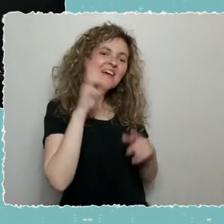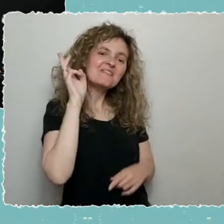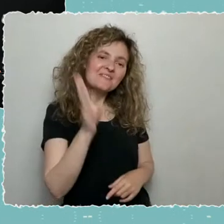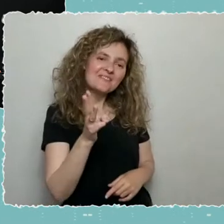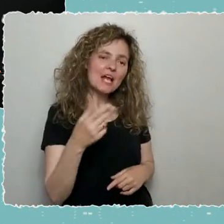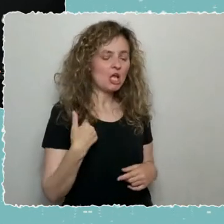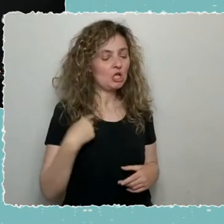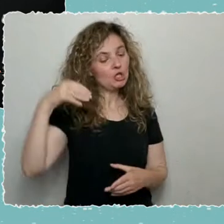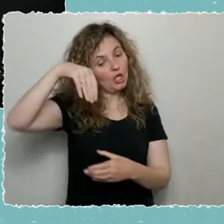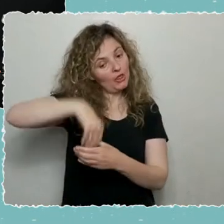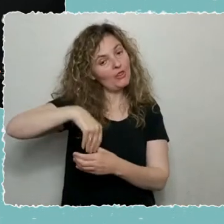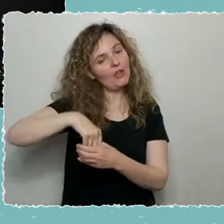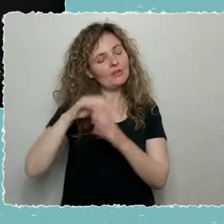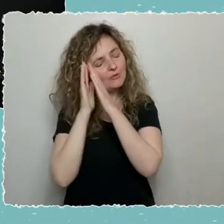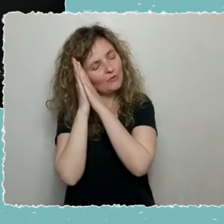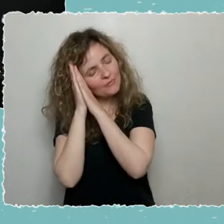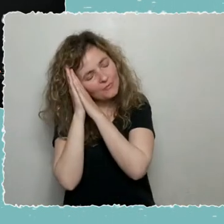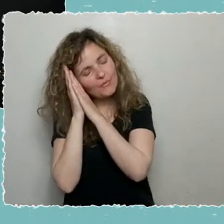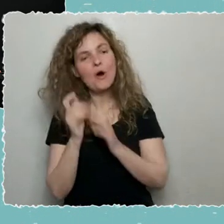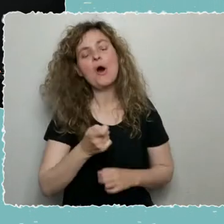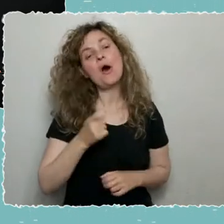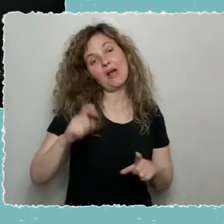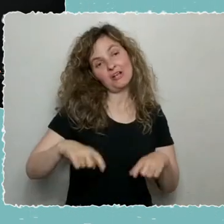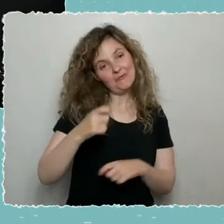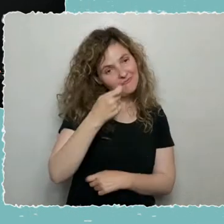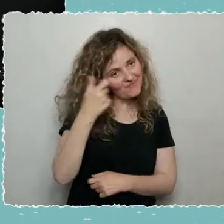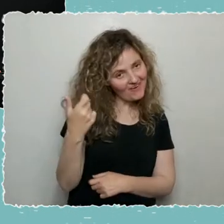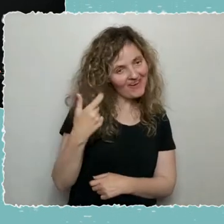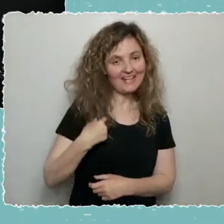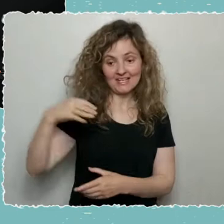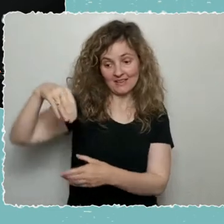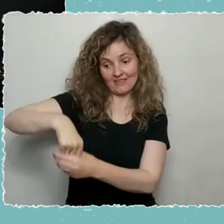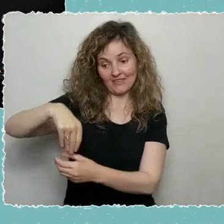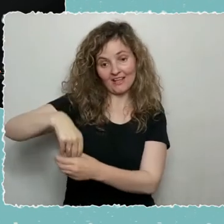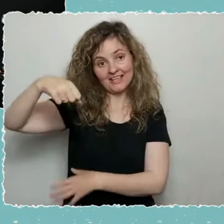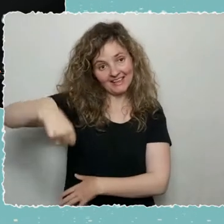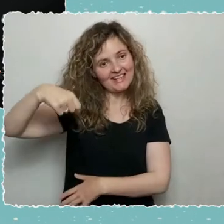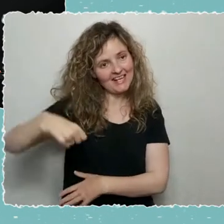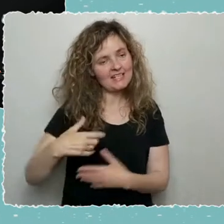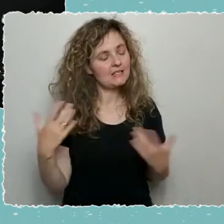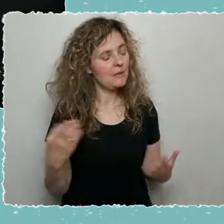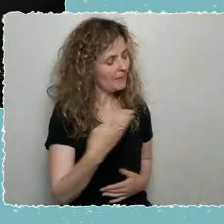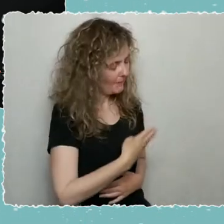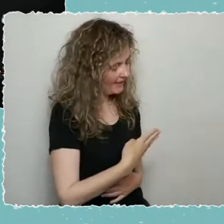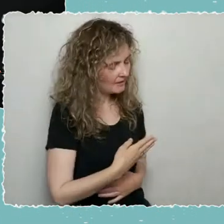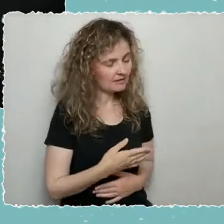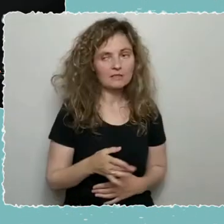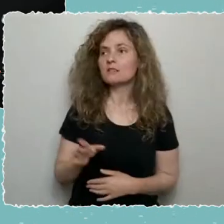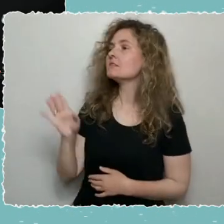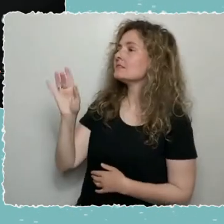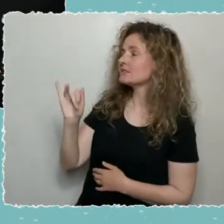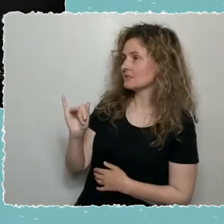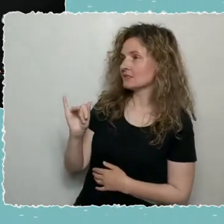ja, ja! ¡Son a tía Pilar! Estaba aquí traspuesta, un pouco descansando na cestiña. Beatriz,